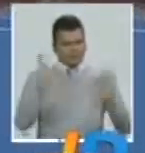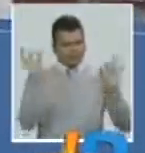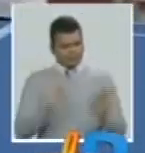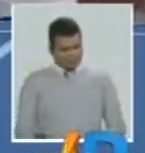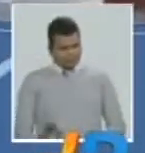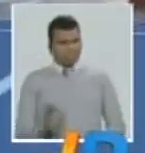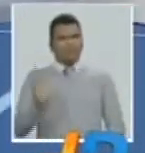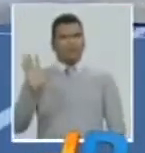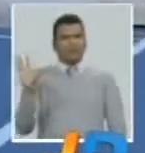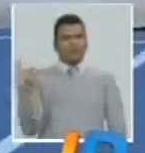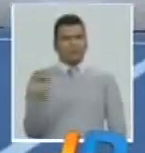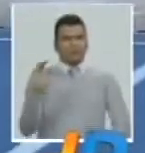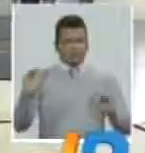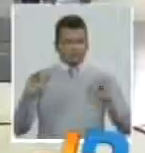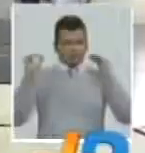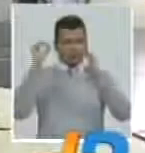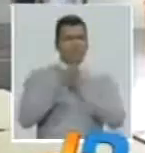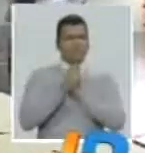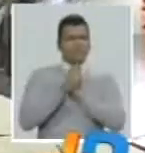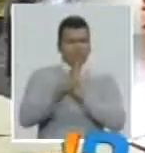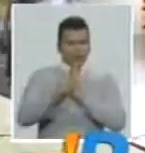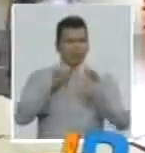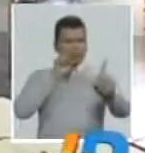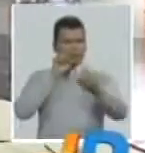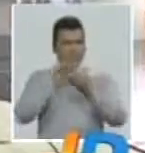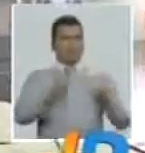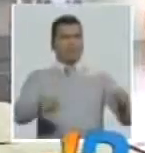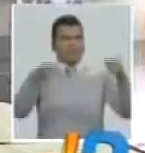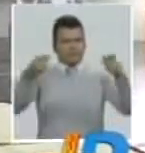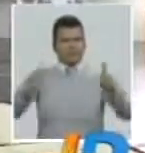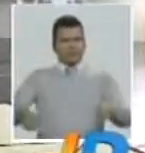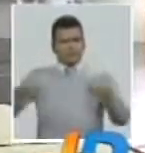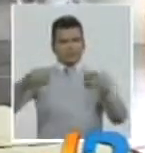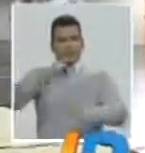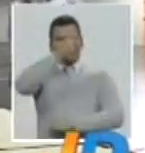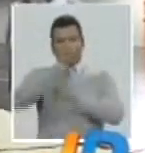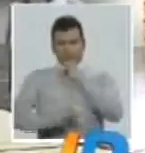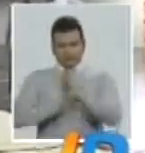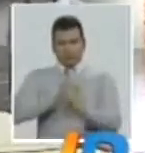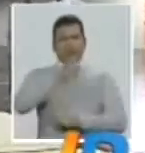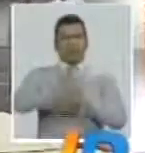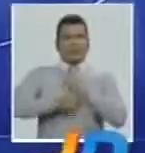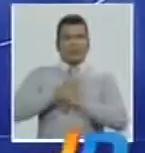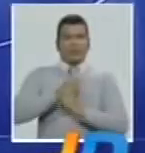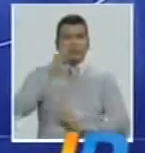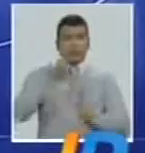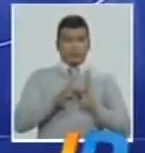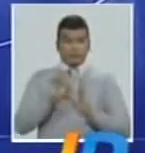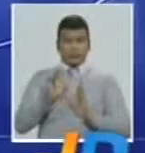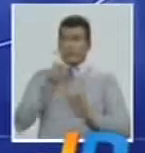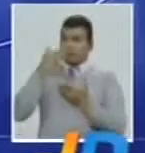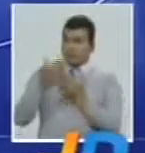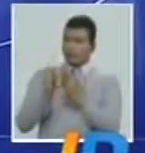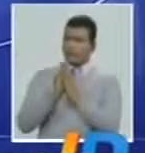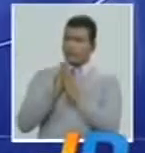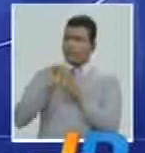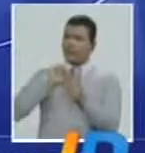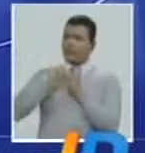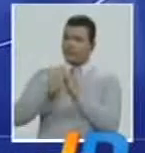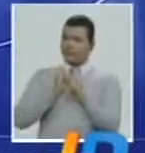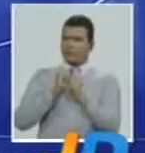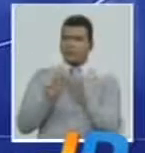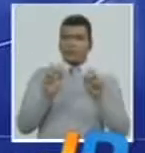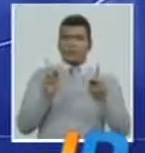para los deportistas de alto rendimiento que tienen competencias internacionales el próximo año. Jaime, gracias por toda la